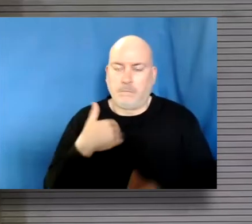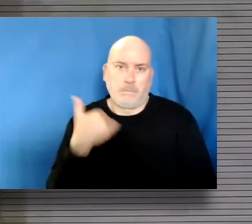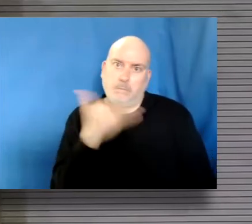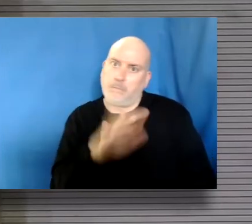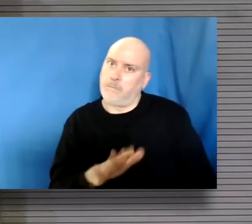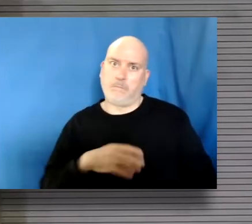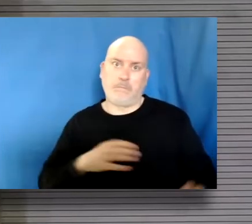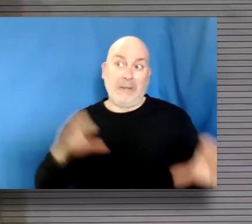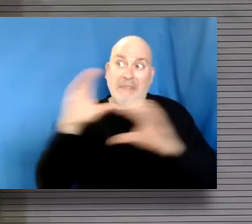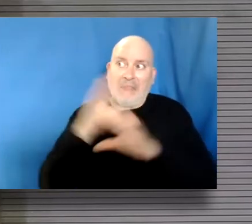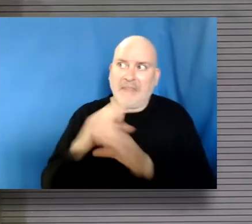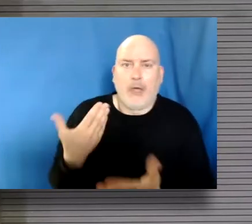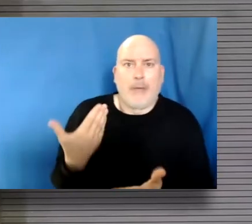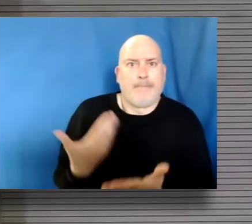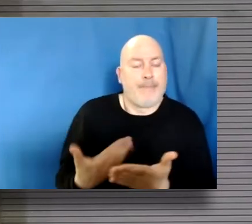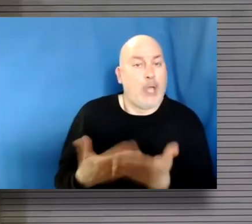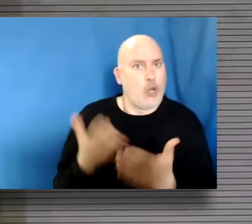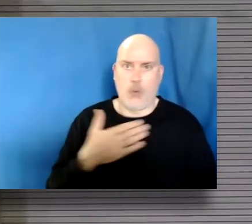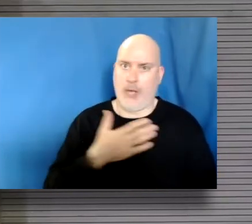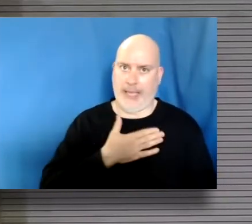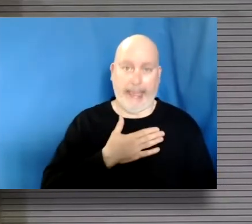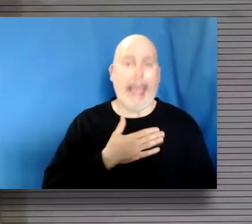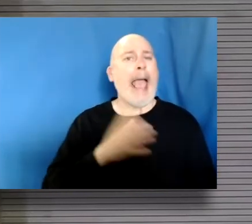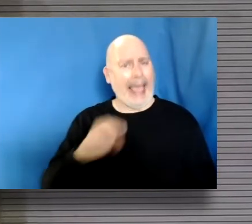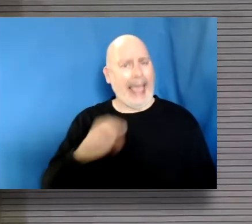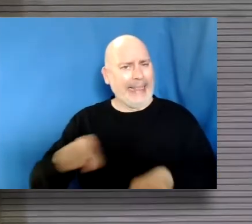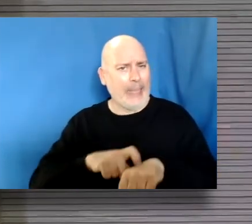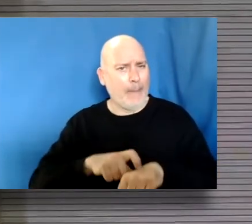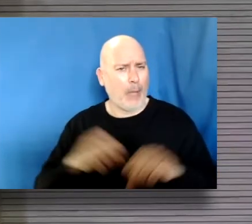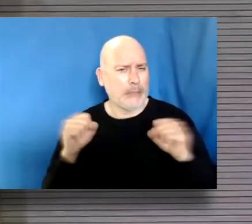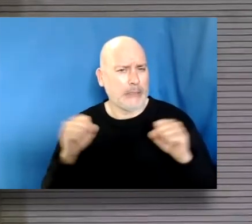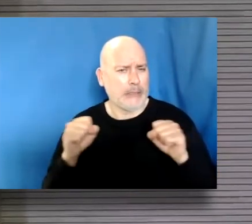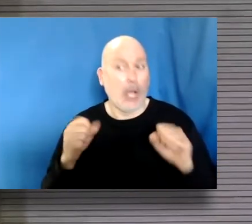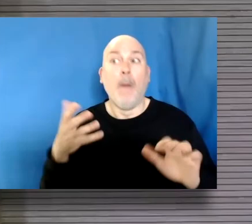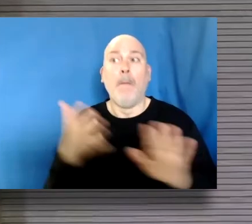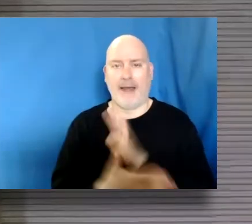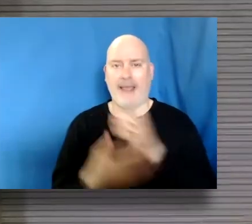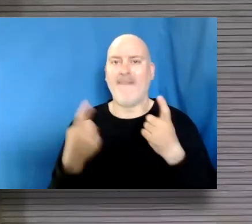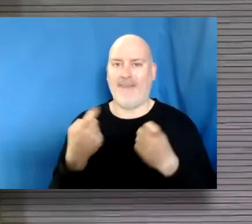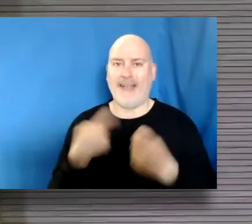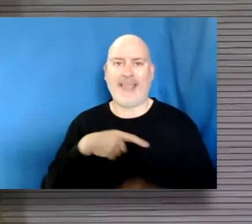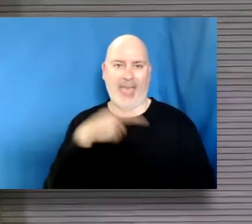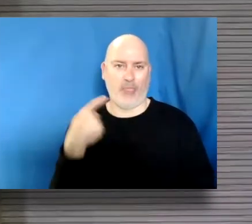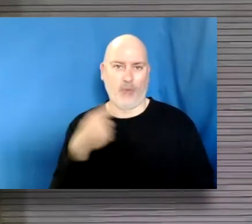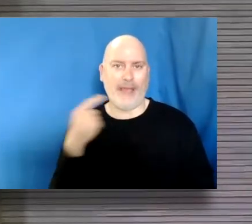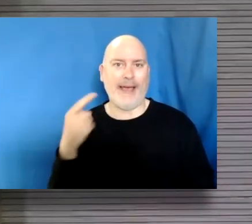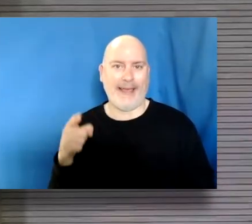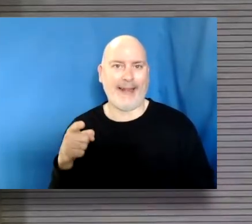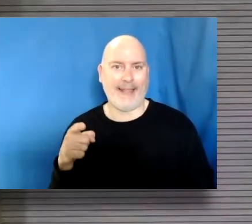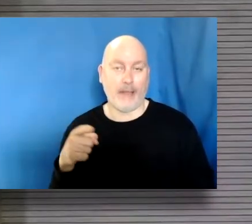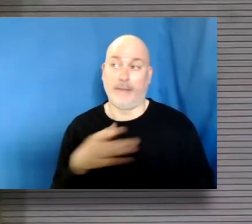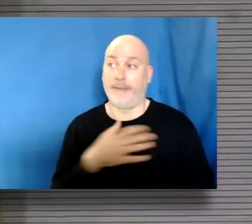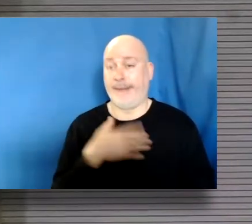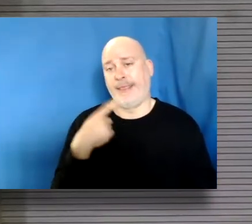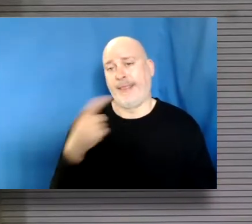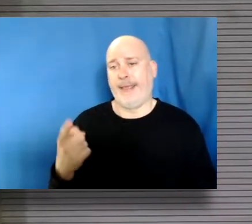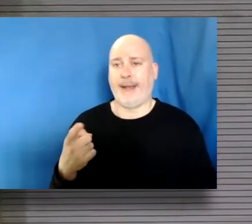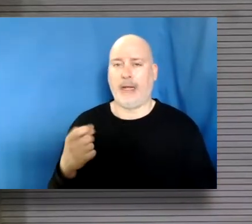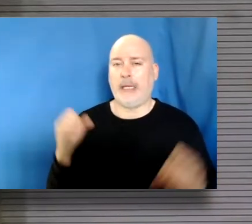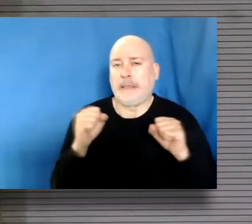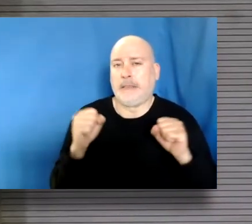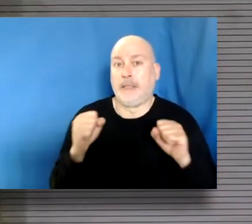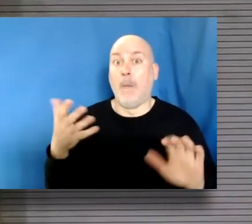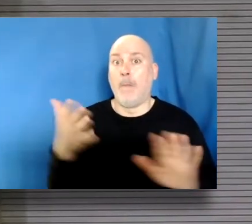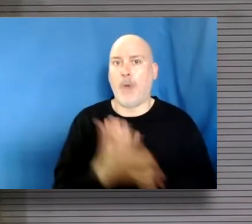en todo caso sí que hay un tipo de convulsiones que pueden ser por falta de azúcar, serían convulsiones como manifestación de